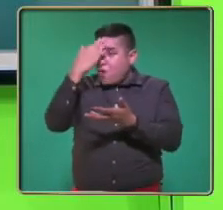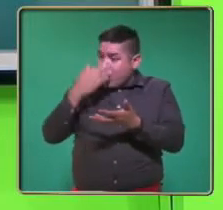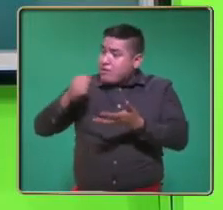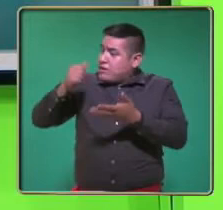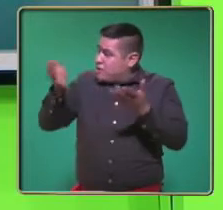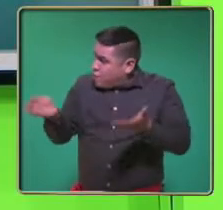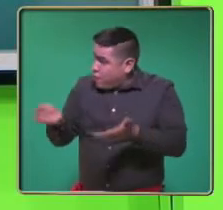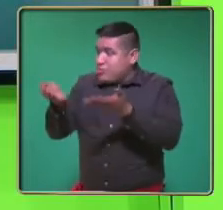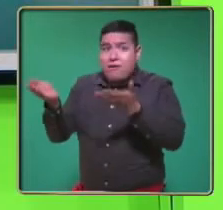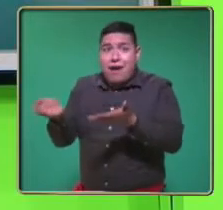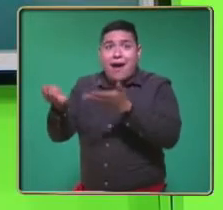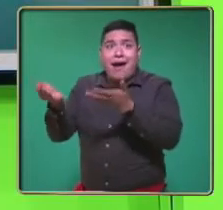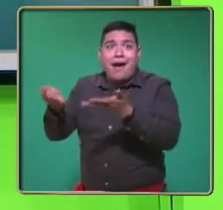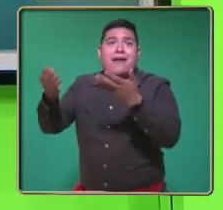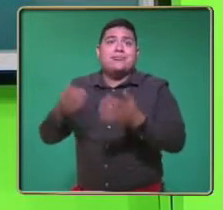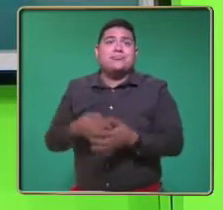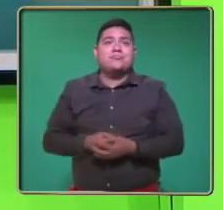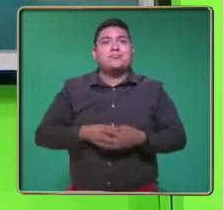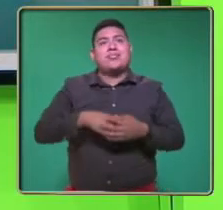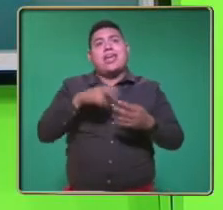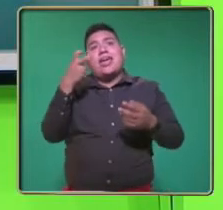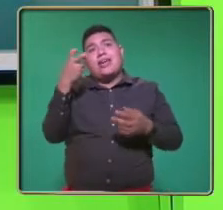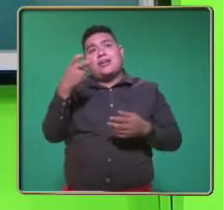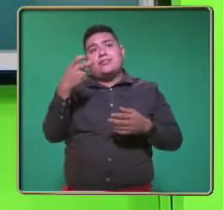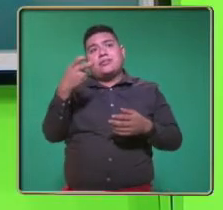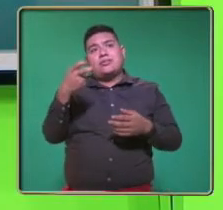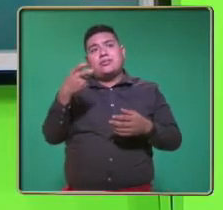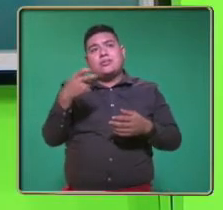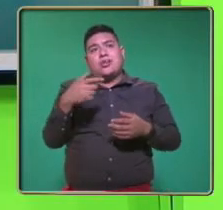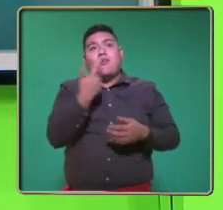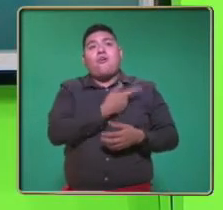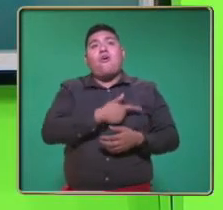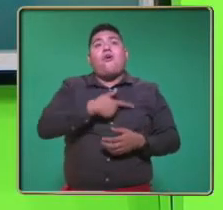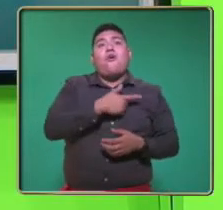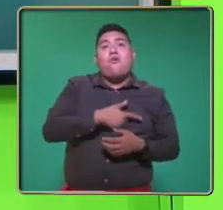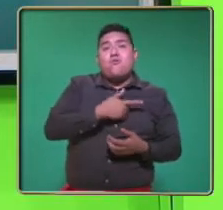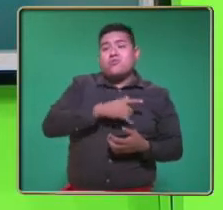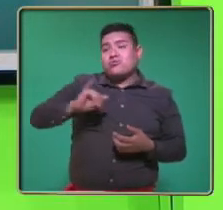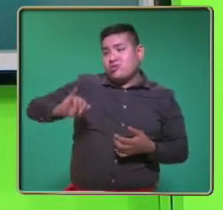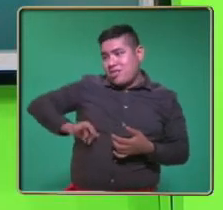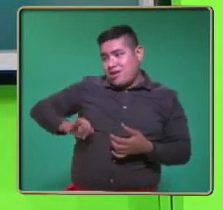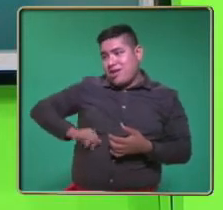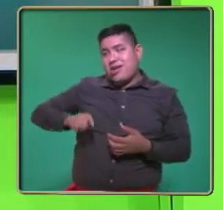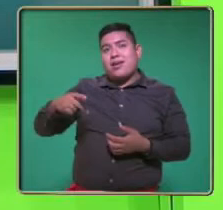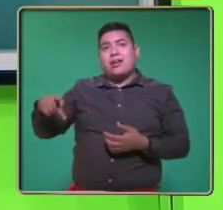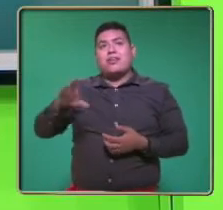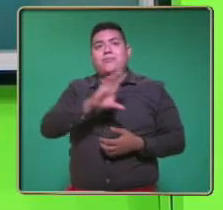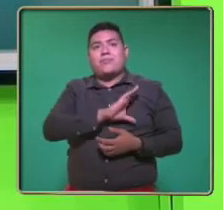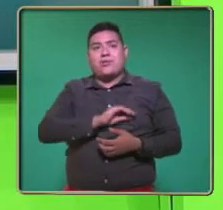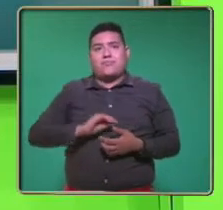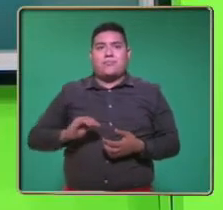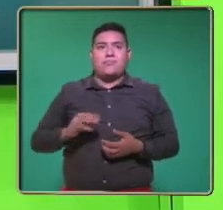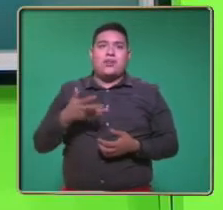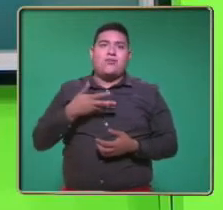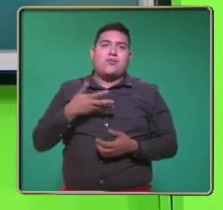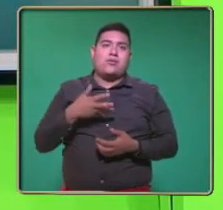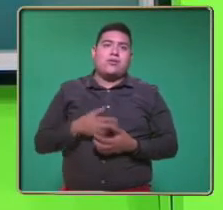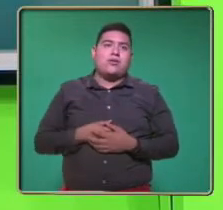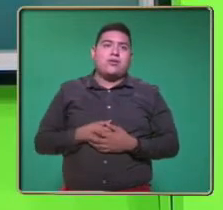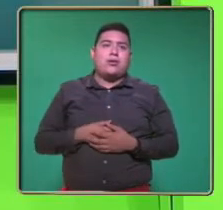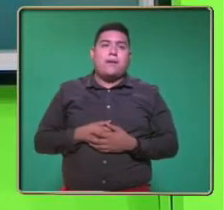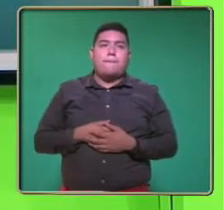celebres. Esto nos lleva a tomar en cuenta los gustos y preferencias por las que tiene nuestro hijo. ¿A qué me